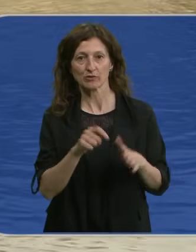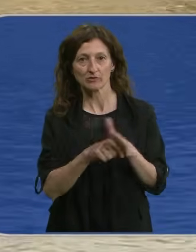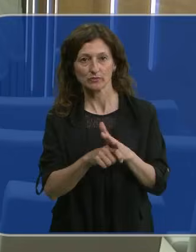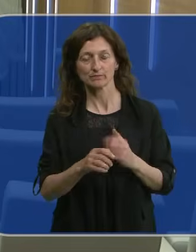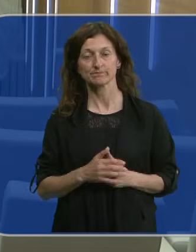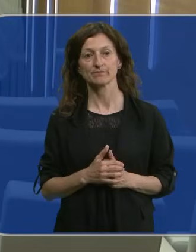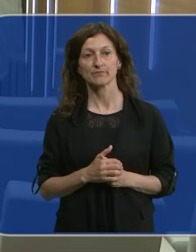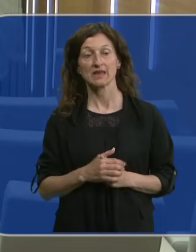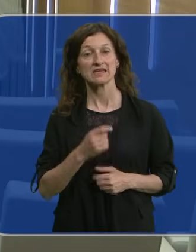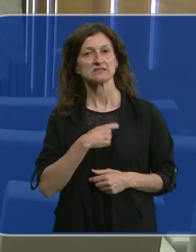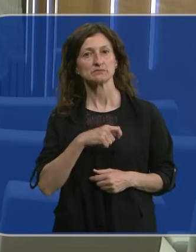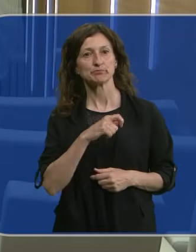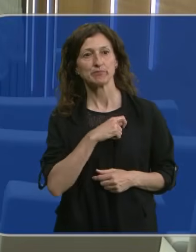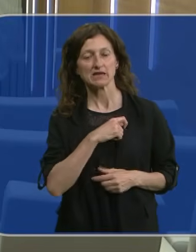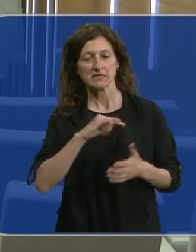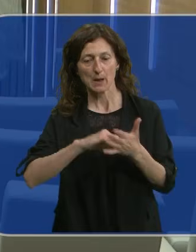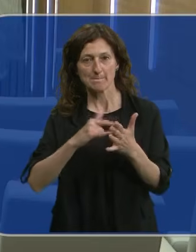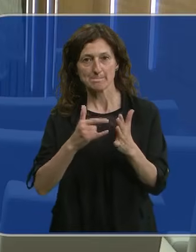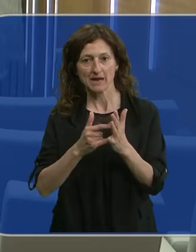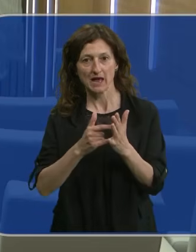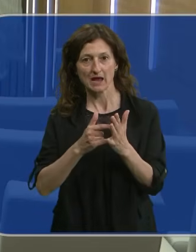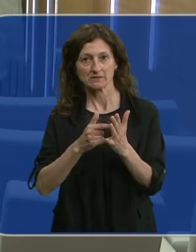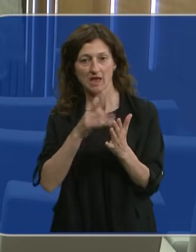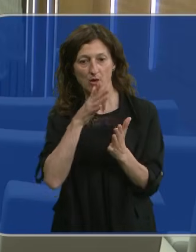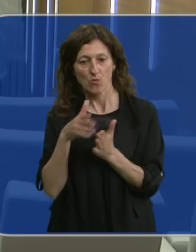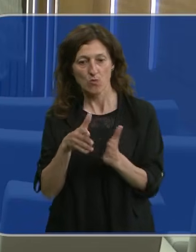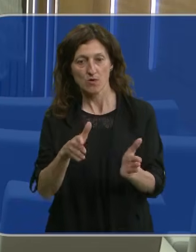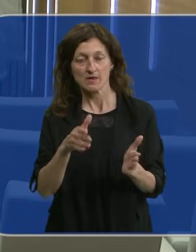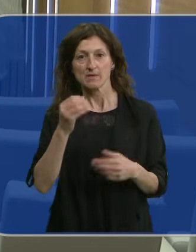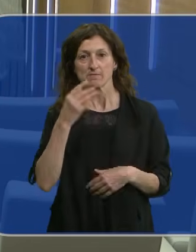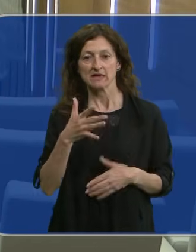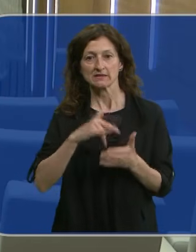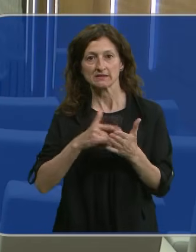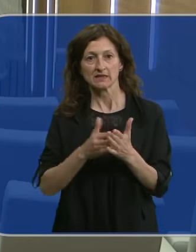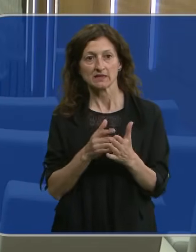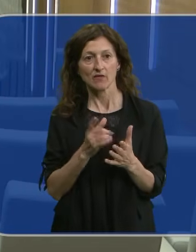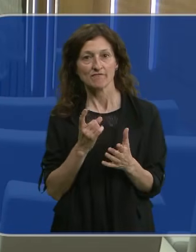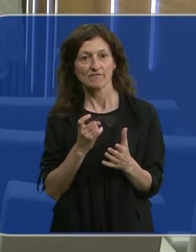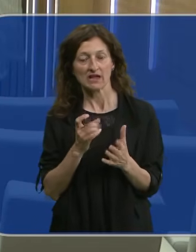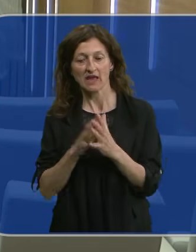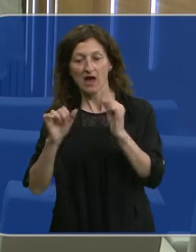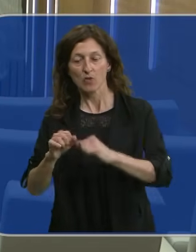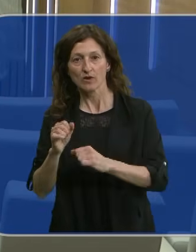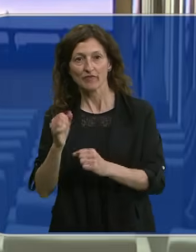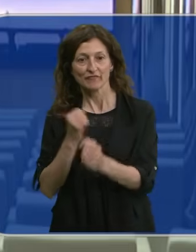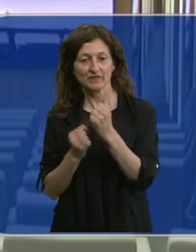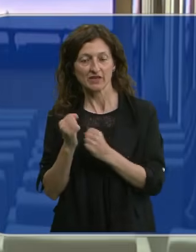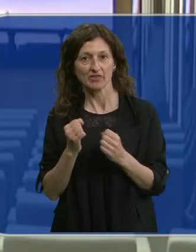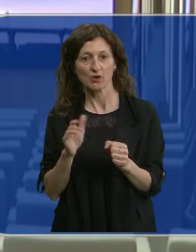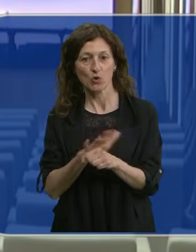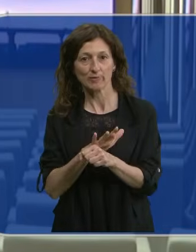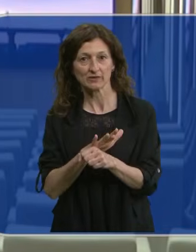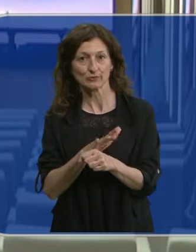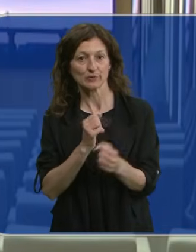inversiones previstas. En España tenemos una buena planificación hidrológica a nivel técnico, pero no va acompañada de un acuerdo financiero, es decir, no hay